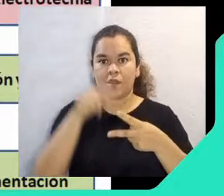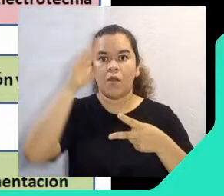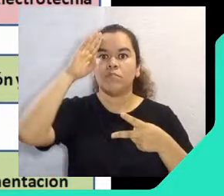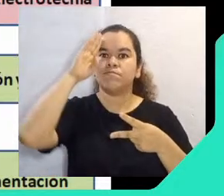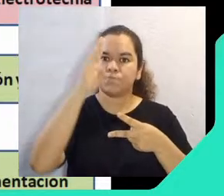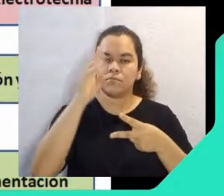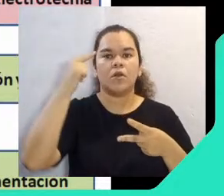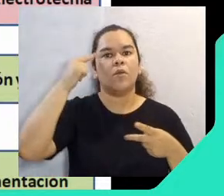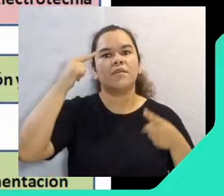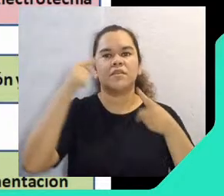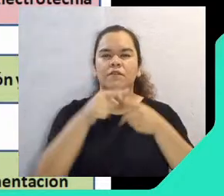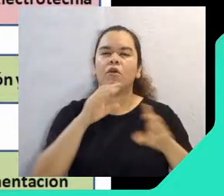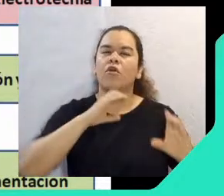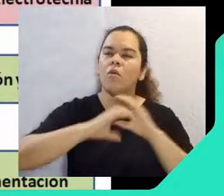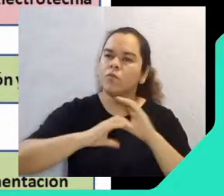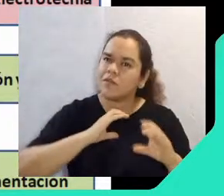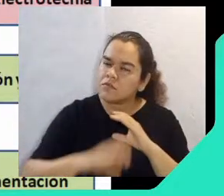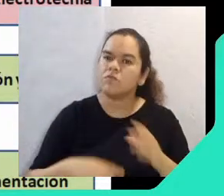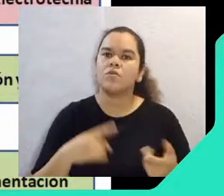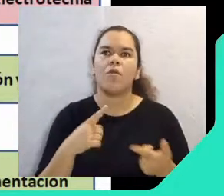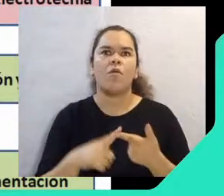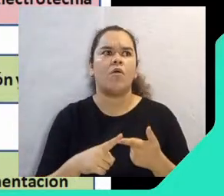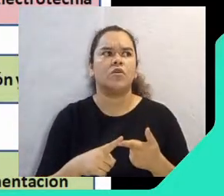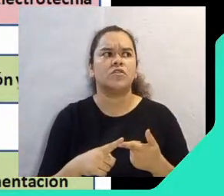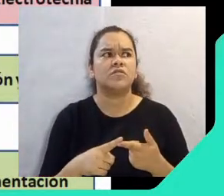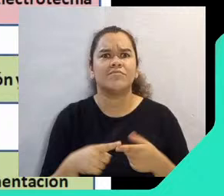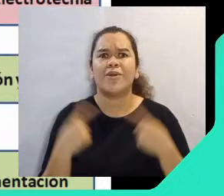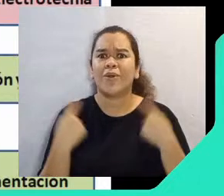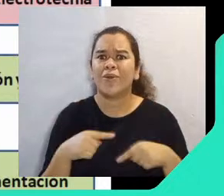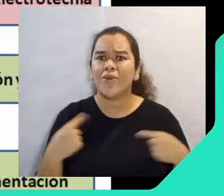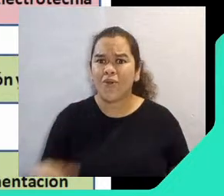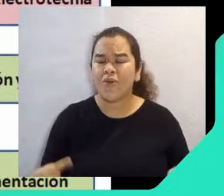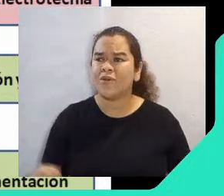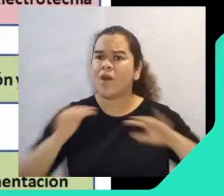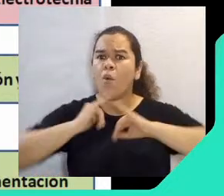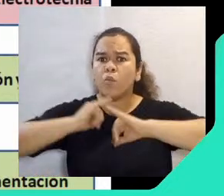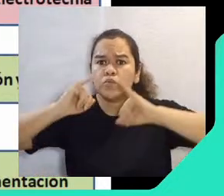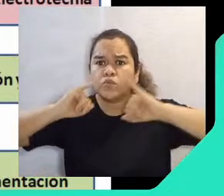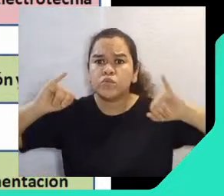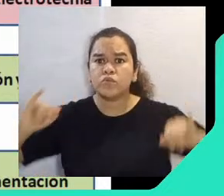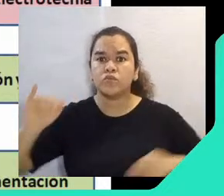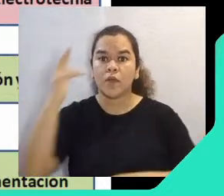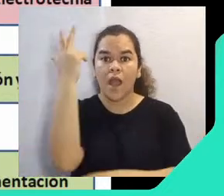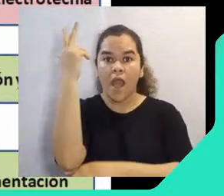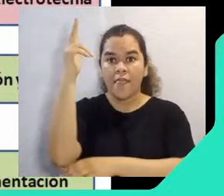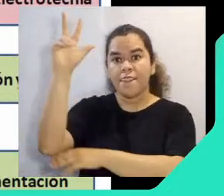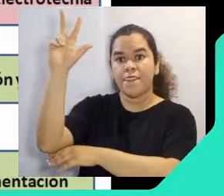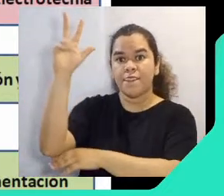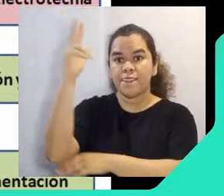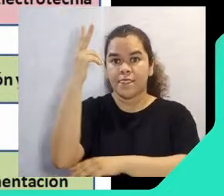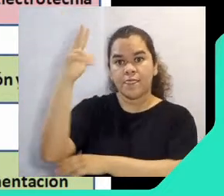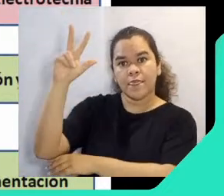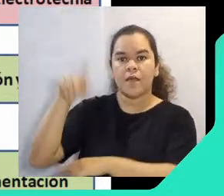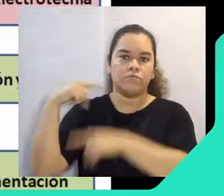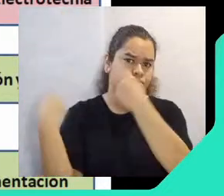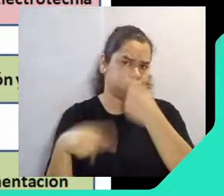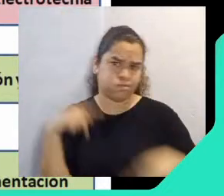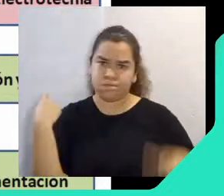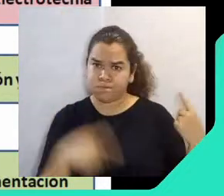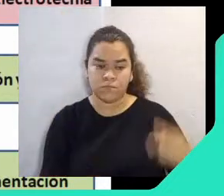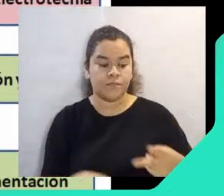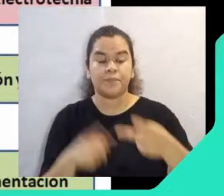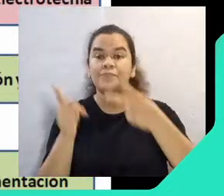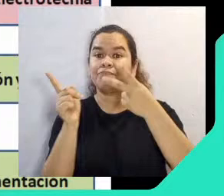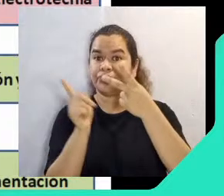diseño de sistemas de comunicación, todo lo que tenga que ver con propagación de antena. Y dentro de biomédica